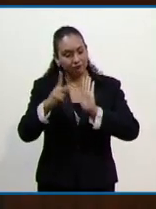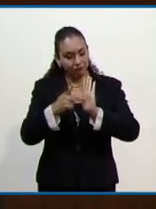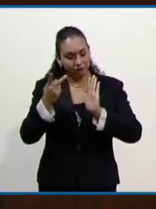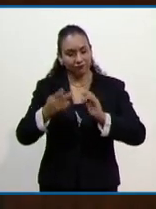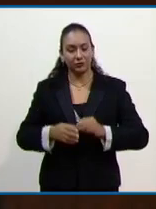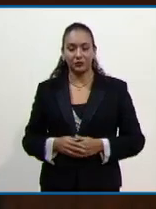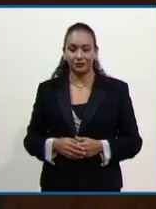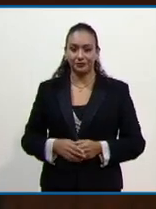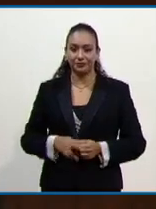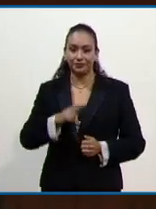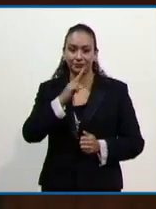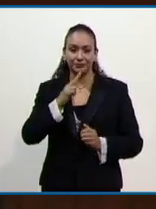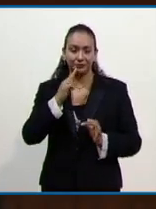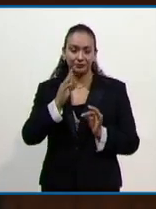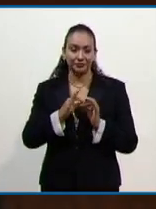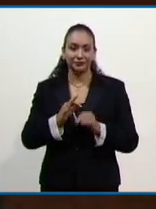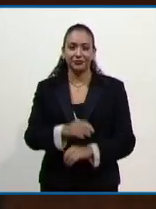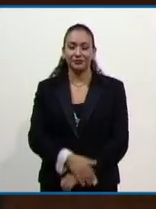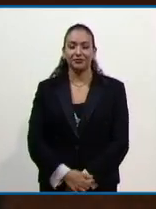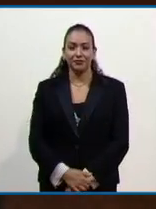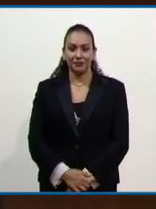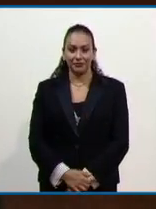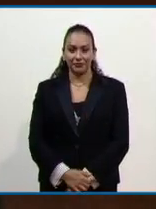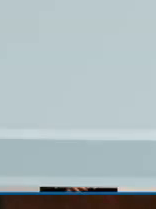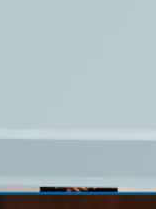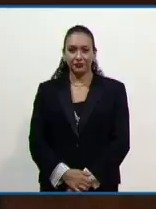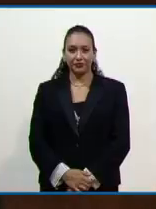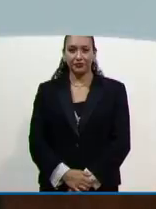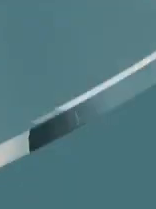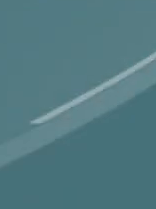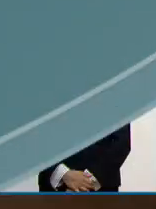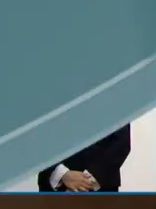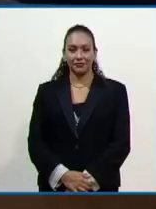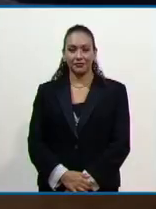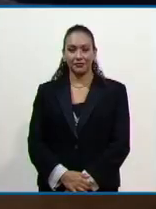de la Federación, Juan Carlos González.